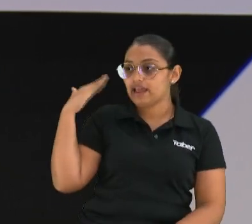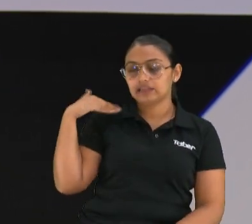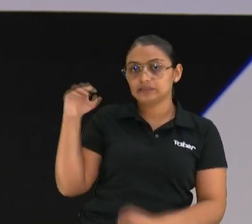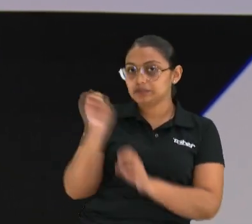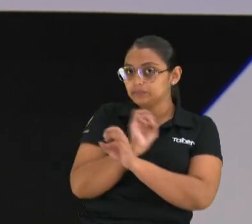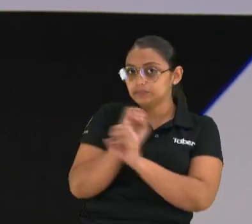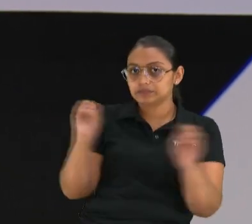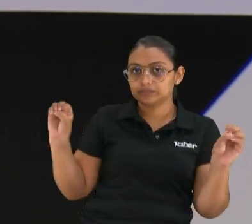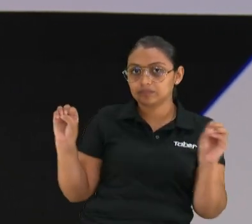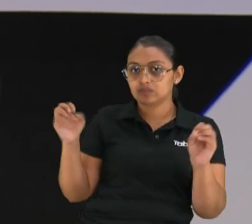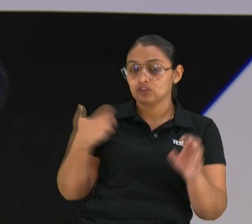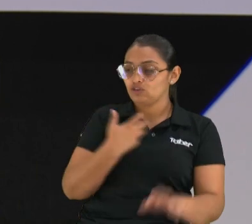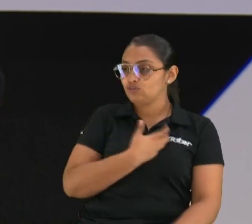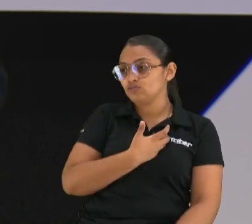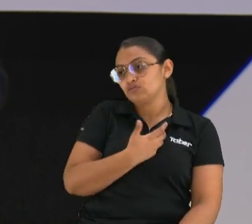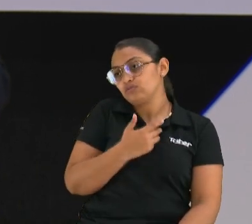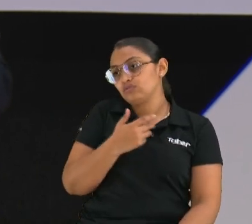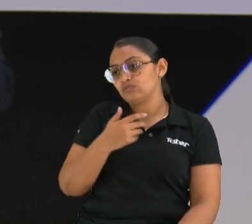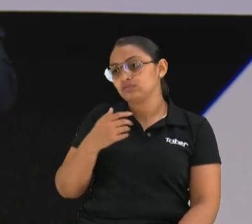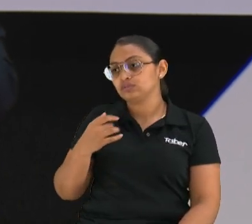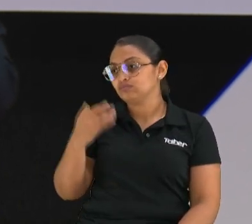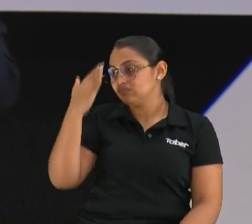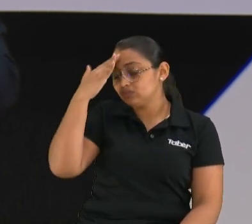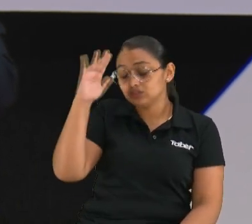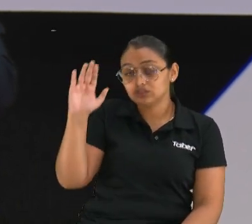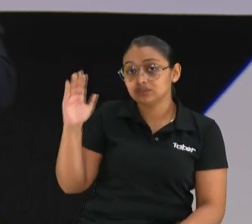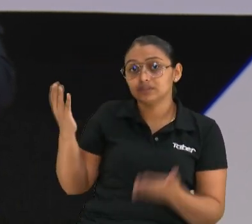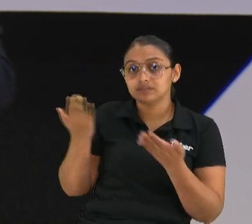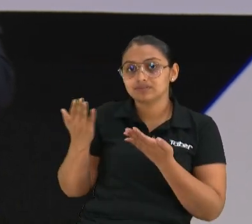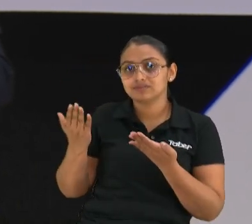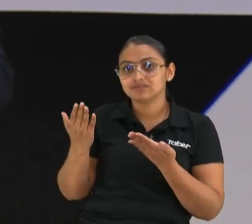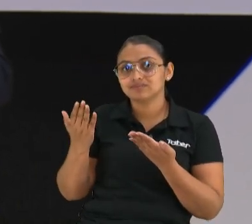con nuestros hijos o nosotros mismos se frustran